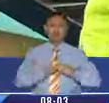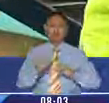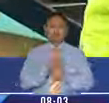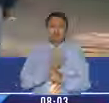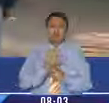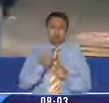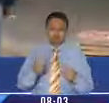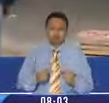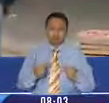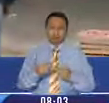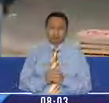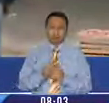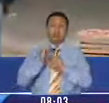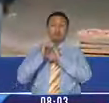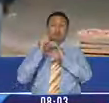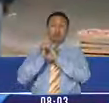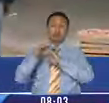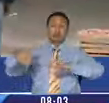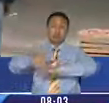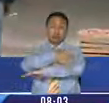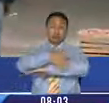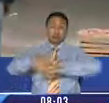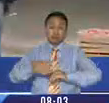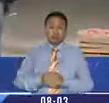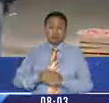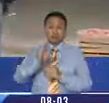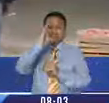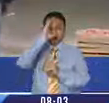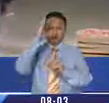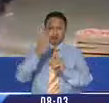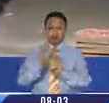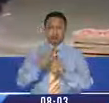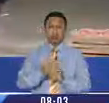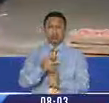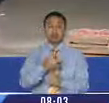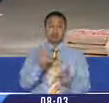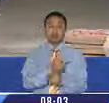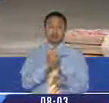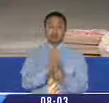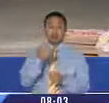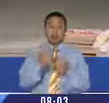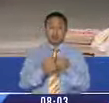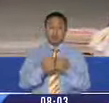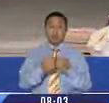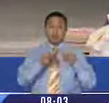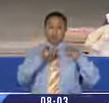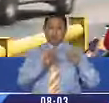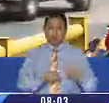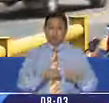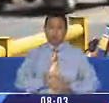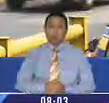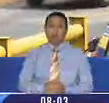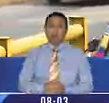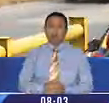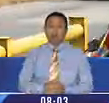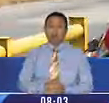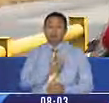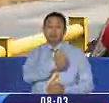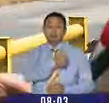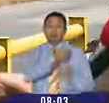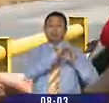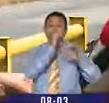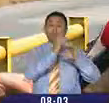y constantes en paradas de buses y corredores, con el objetivo de reducir al mínimo el margen de acción de estos individuos. En los mismos buses,